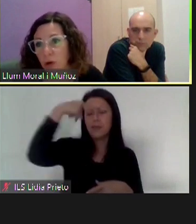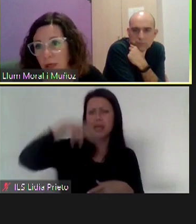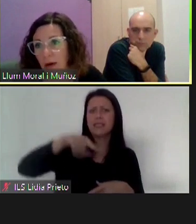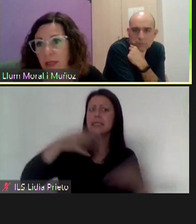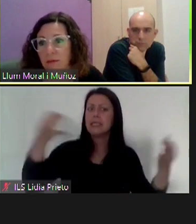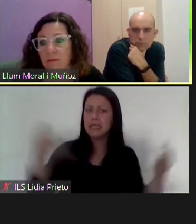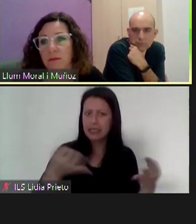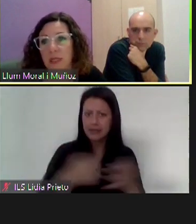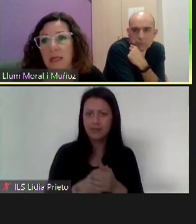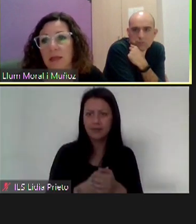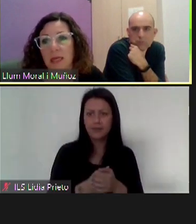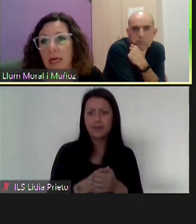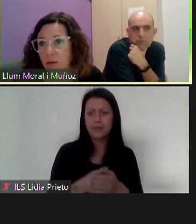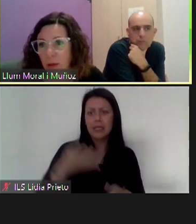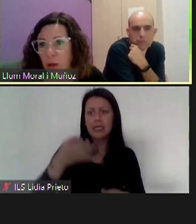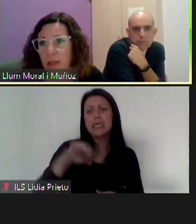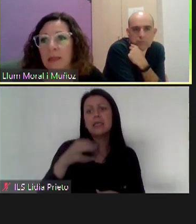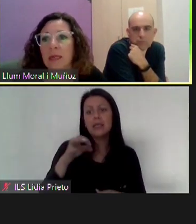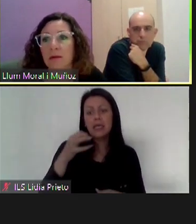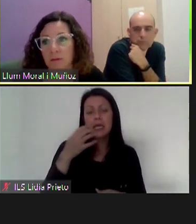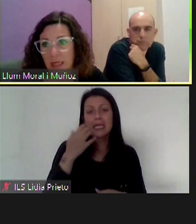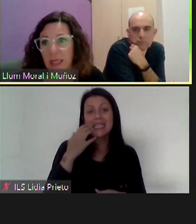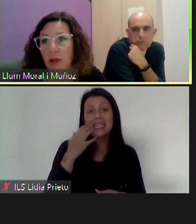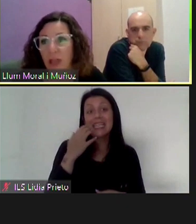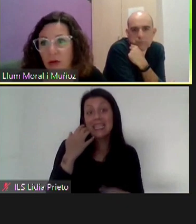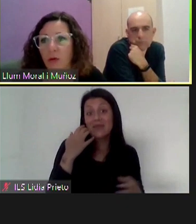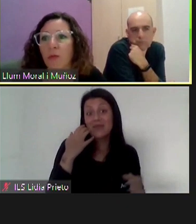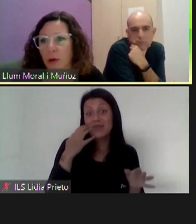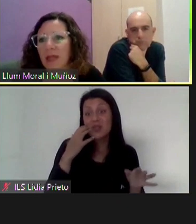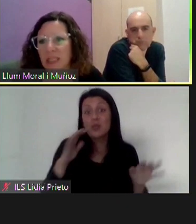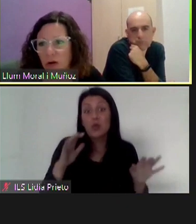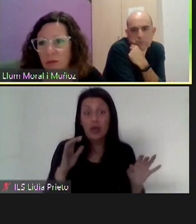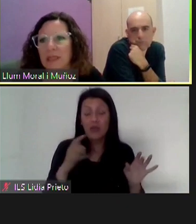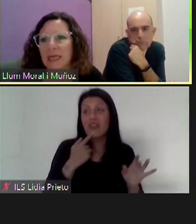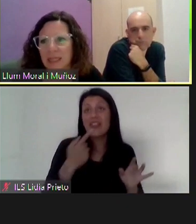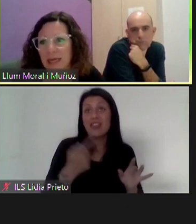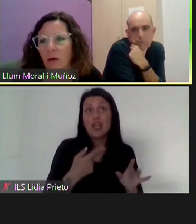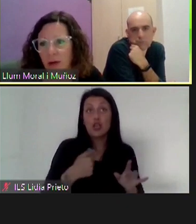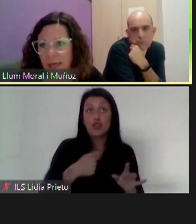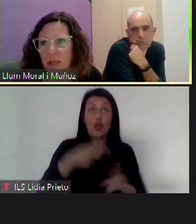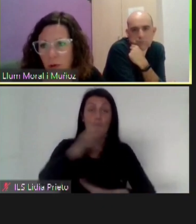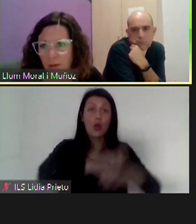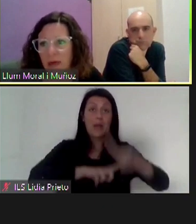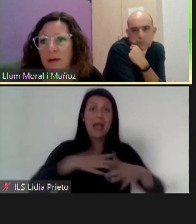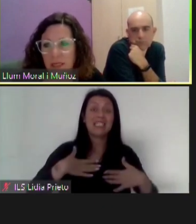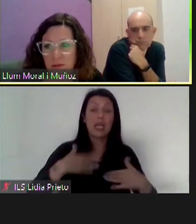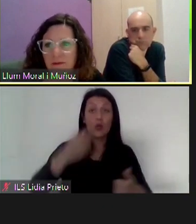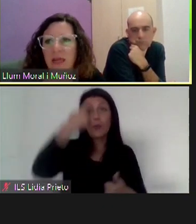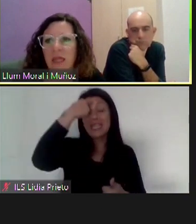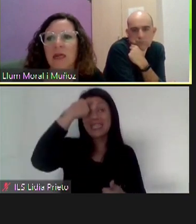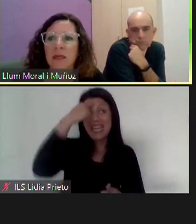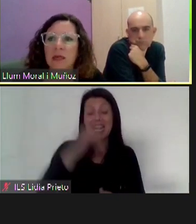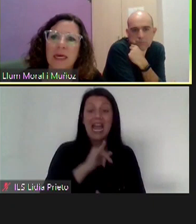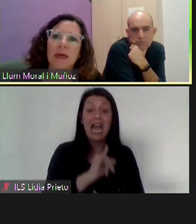verdad que es muy raro que se dirija a una persona diciendo tengo un problema de salud mental y tengo X problema. Es